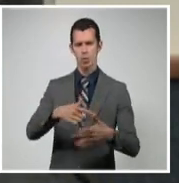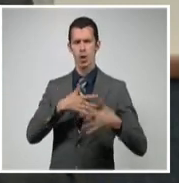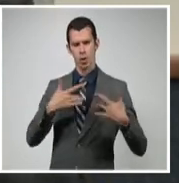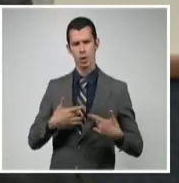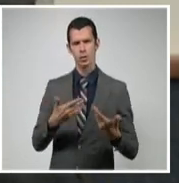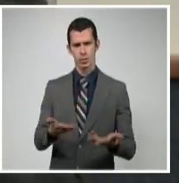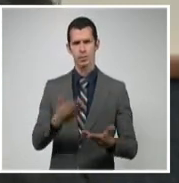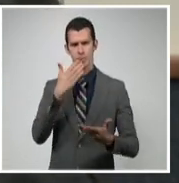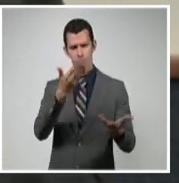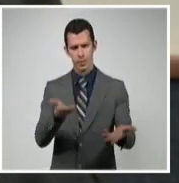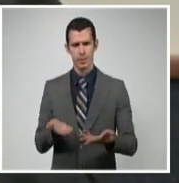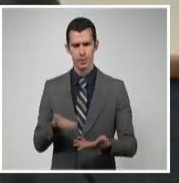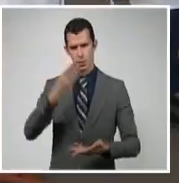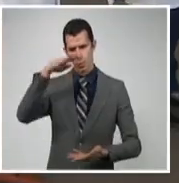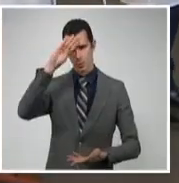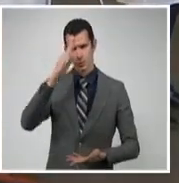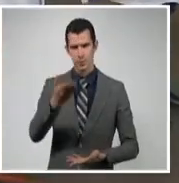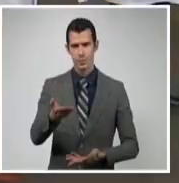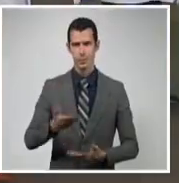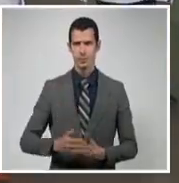la patria.